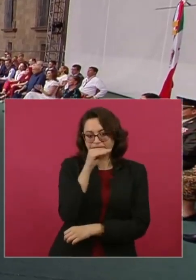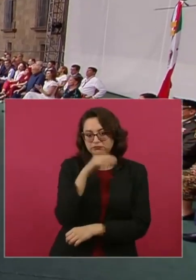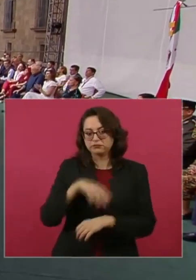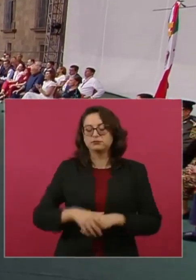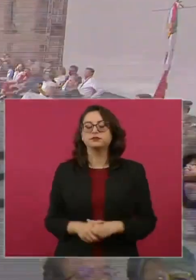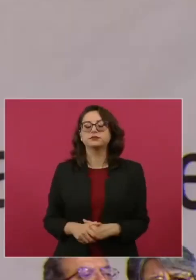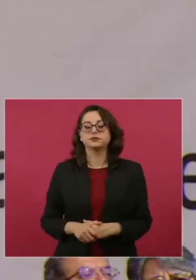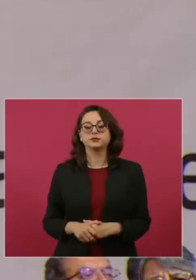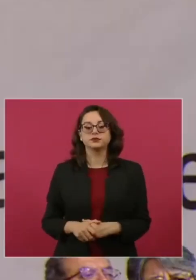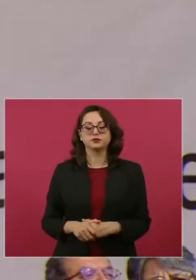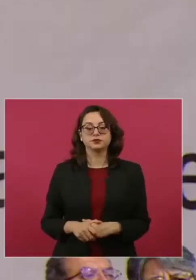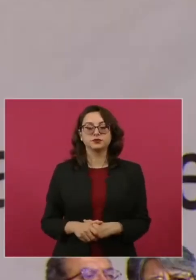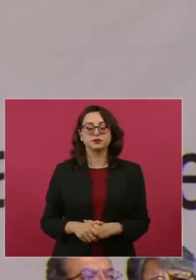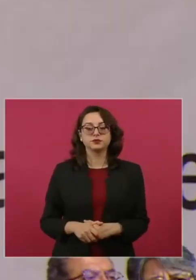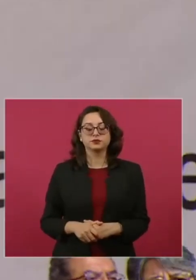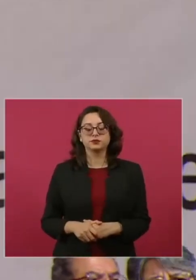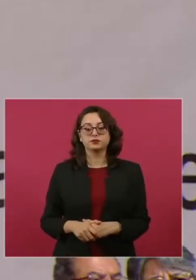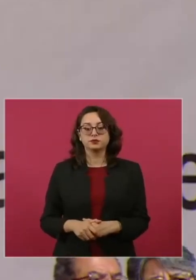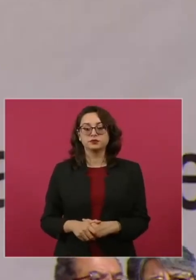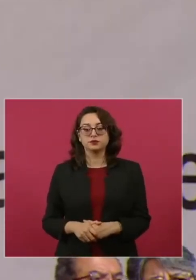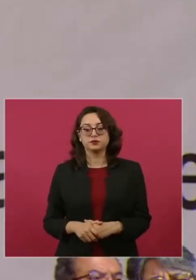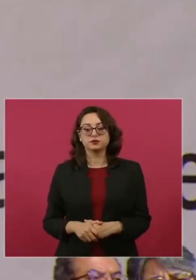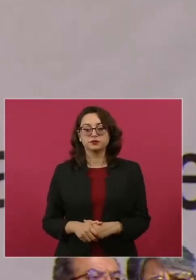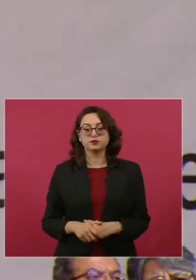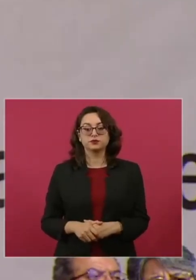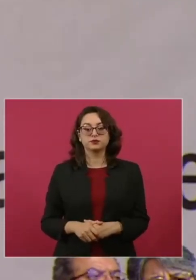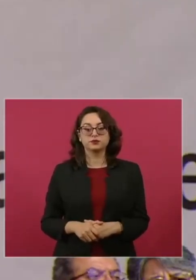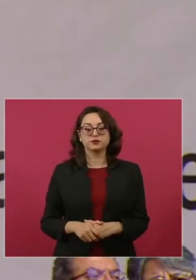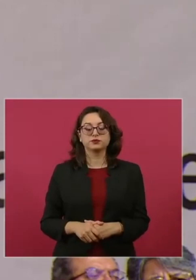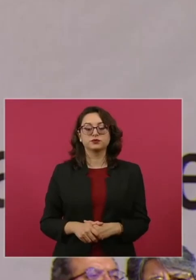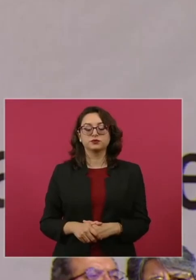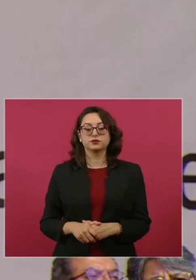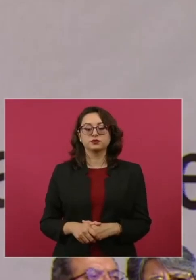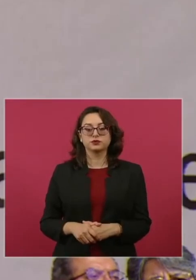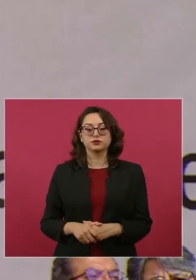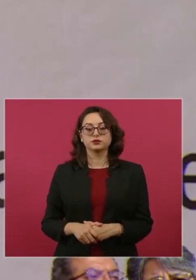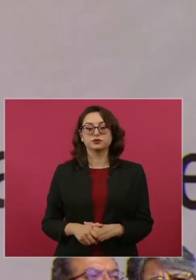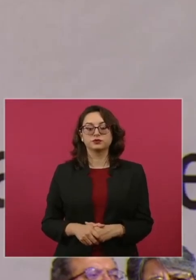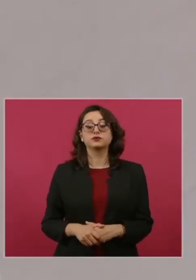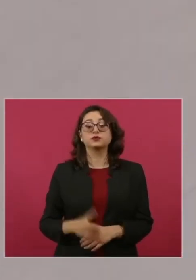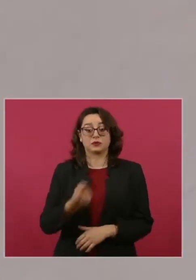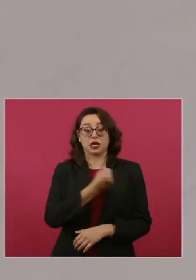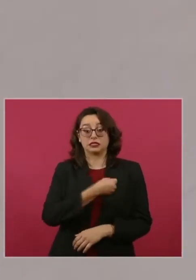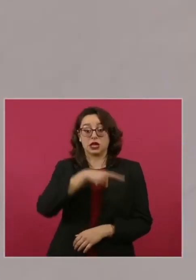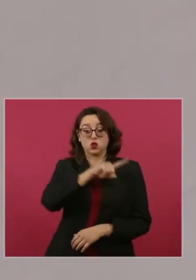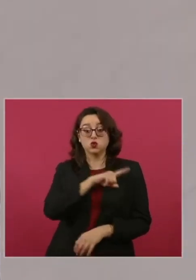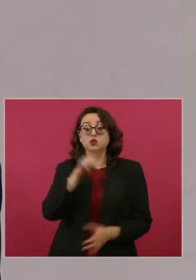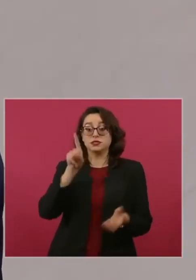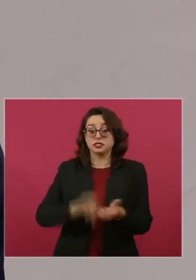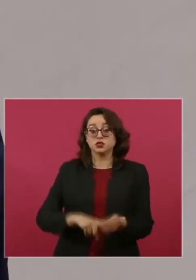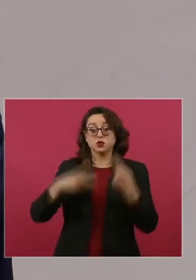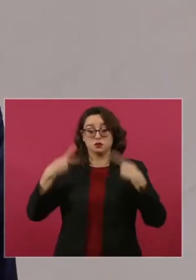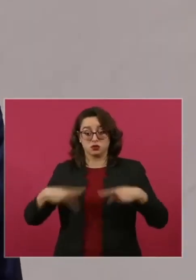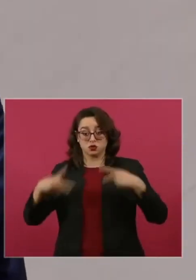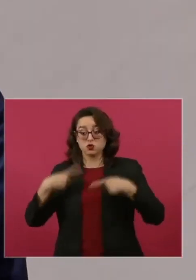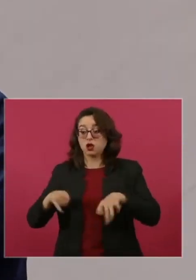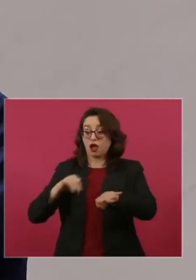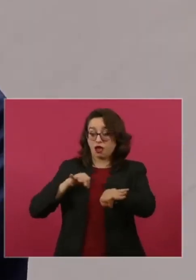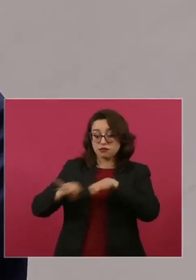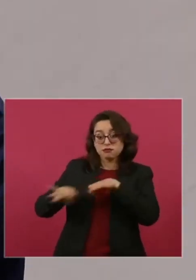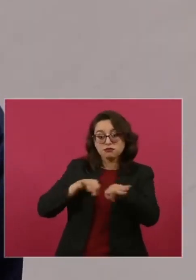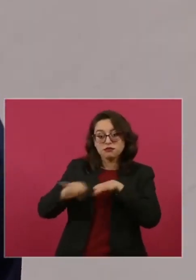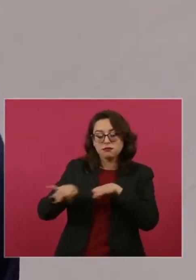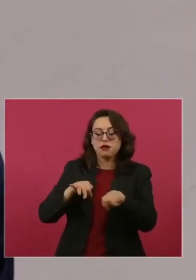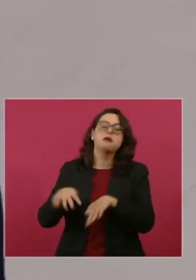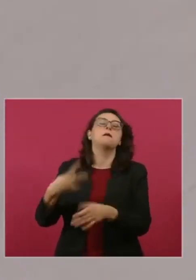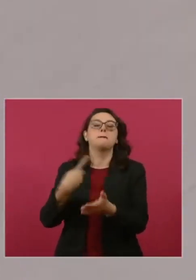Medicare for All we talk about. El compromiso de basificar so a todos los trabajadores del sector salud. We estamos